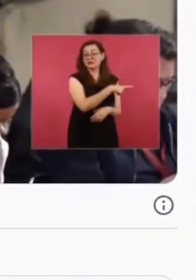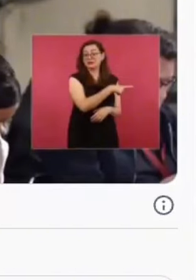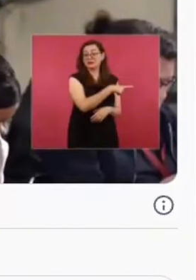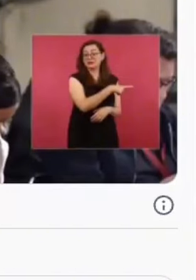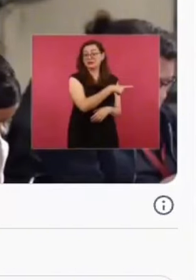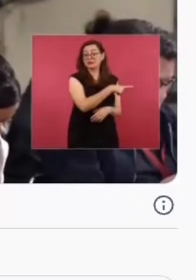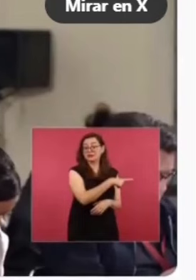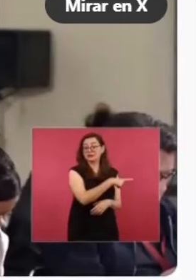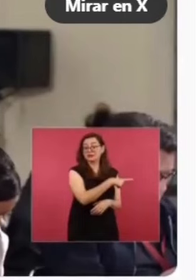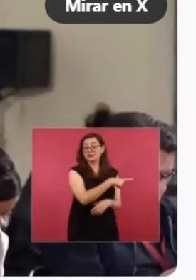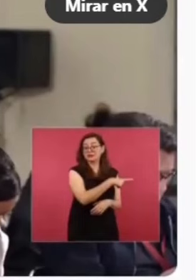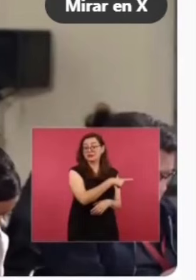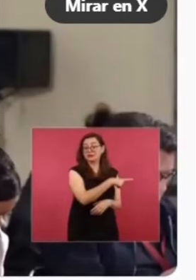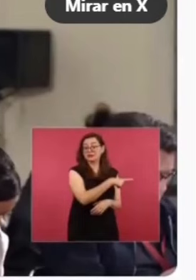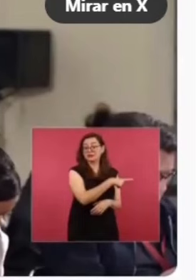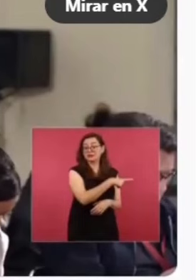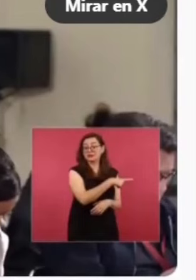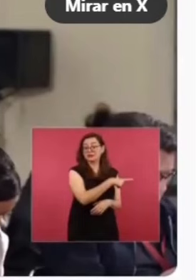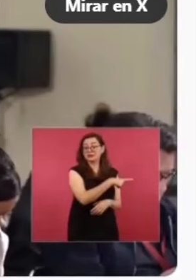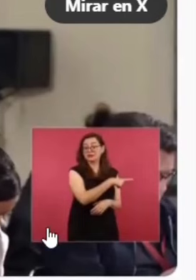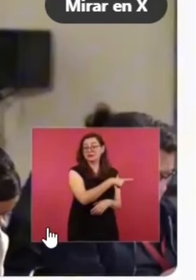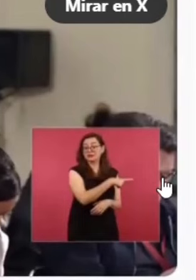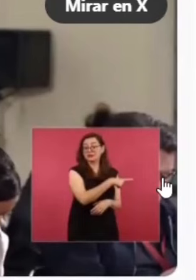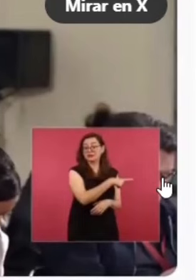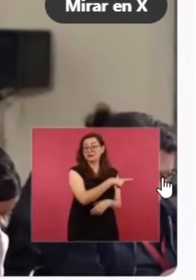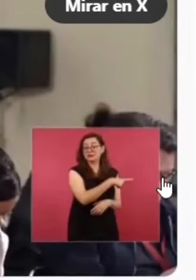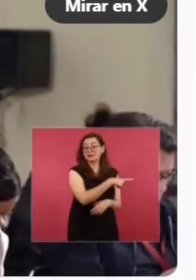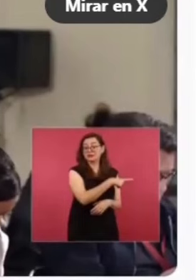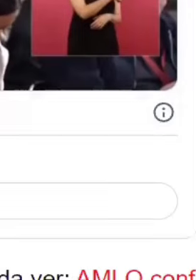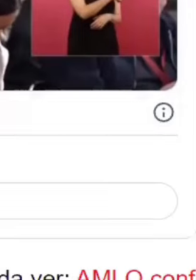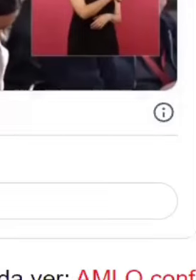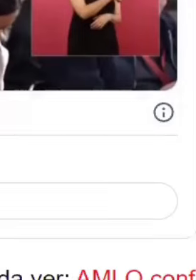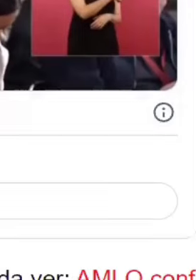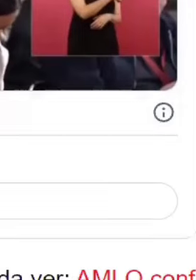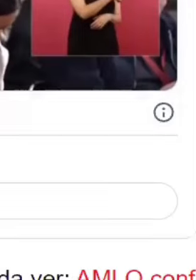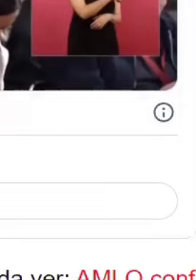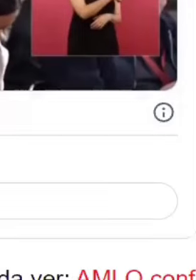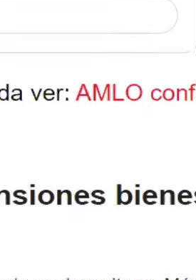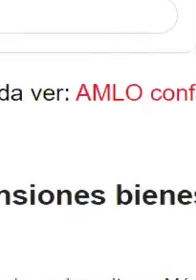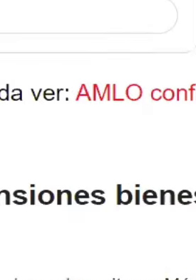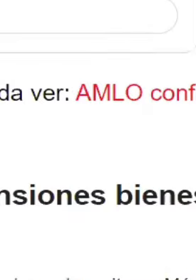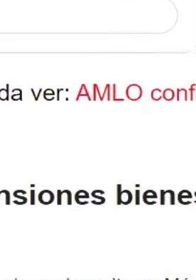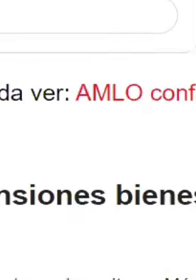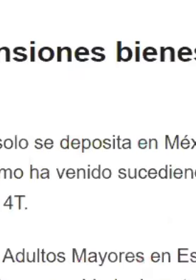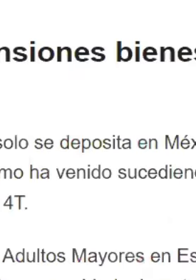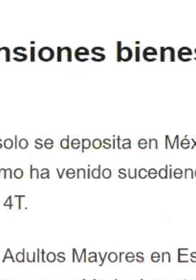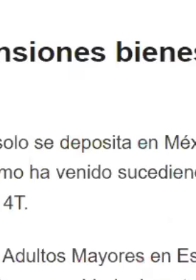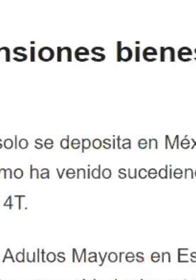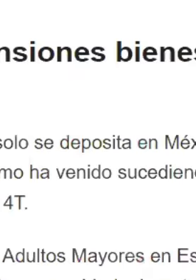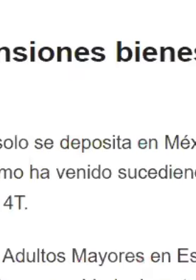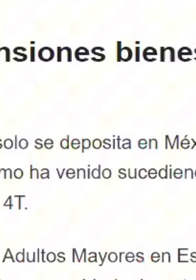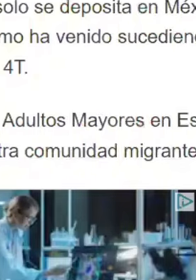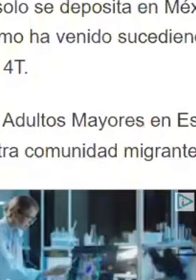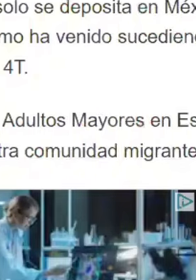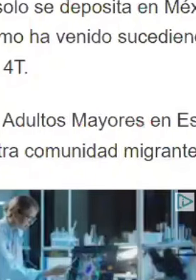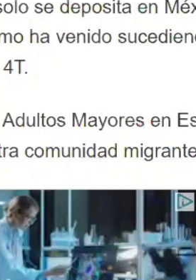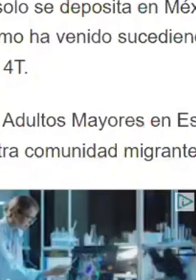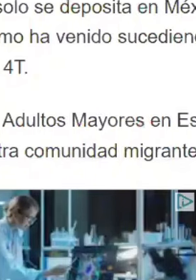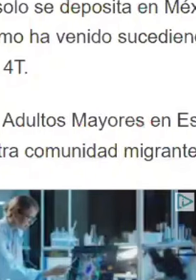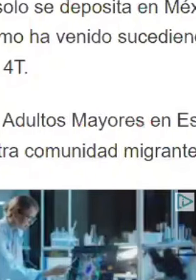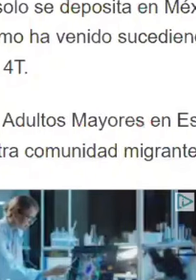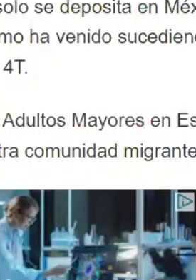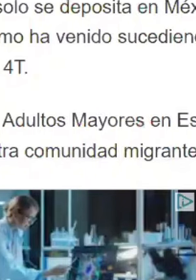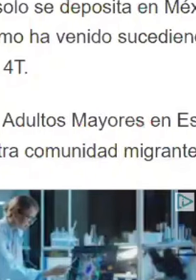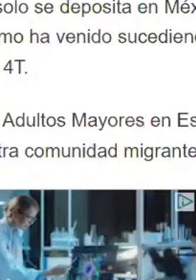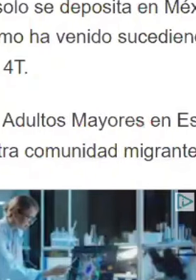conectando bienestar desde su página de x nos Comparte el video y enseguida iremos a observarlo va Cuál es